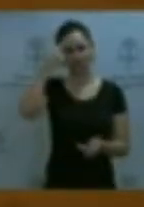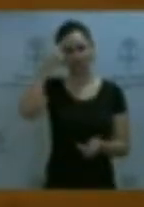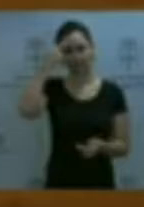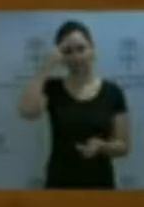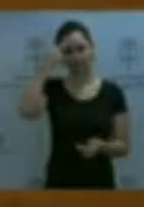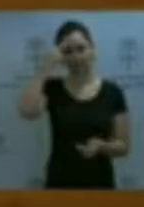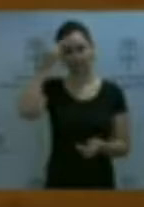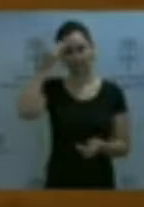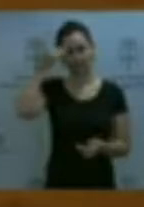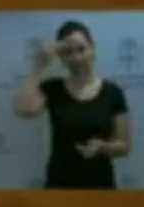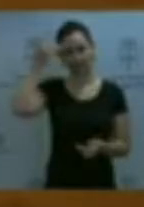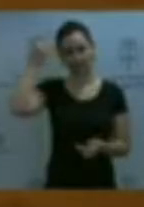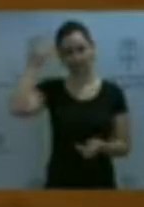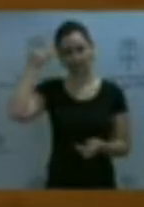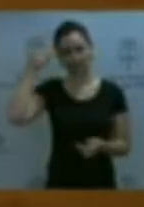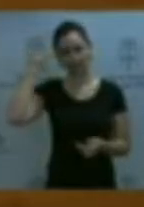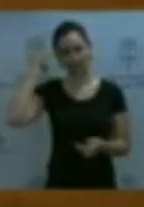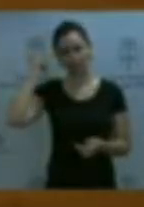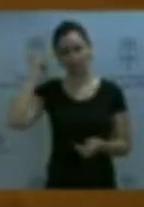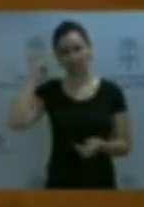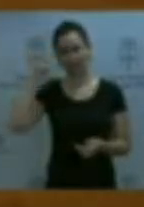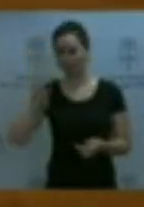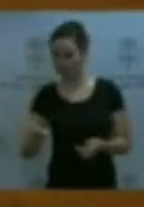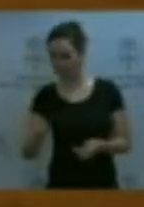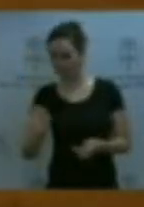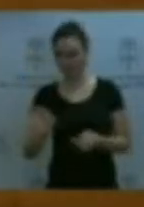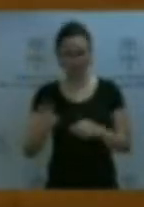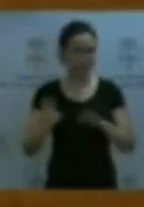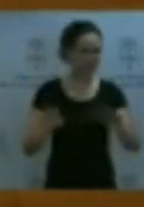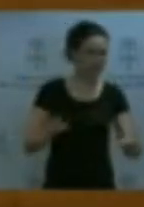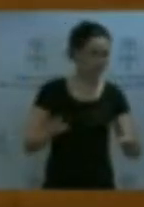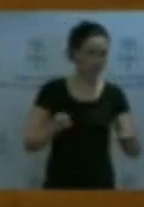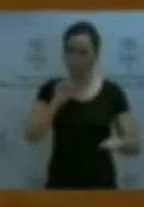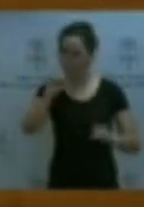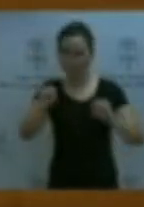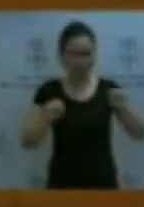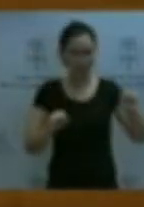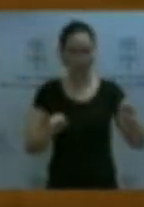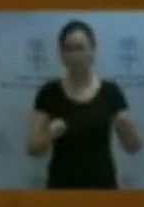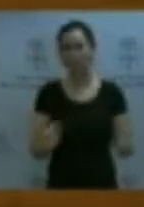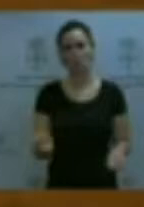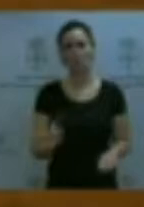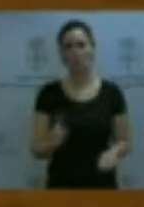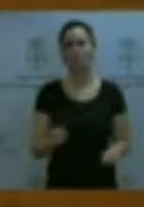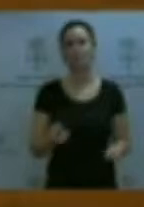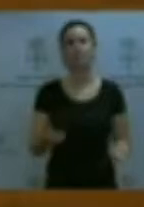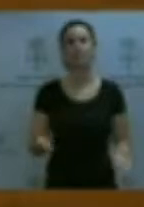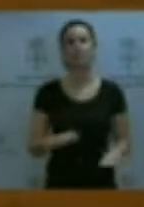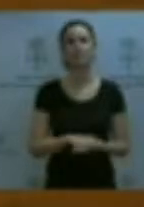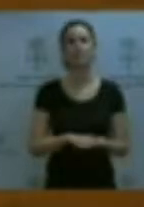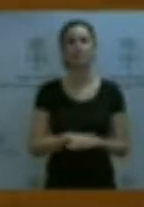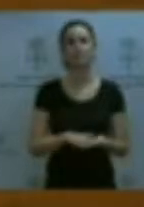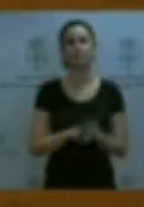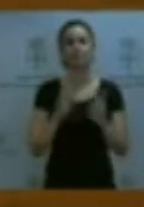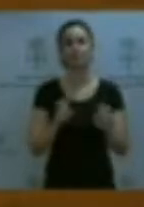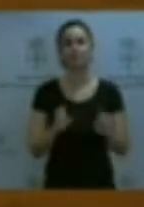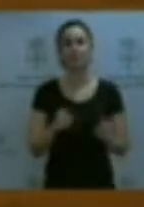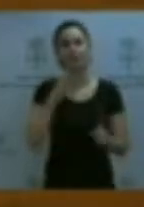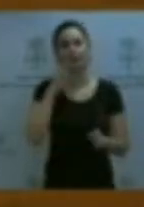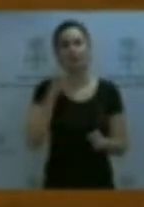ocasiones, para pensar que estamos tratando de abordar un tema al que no le conviene en absoluto el sectarismo ni